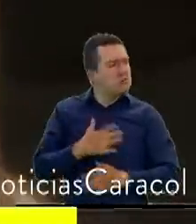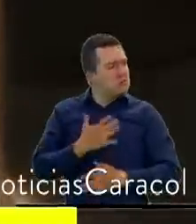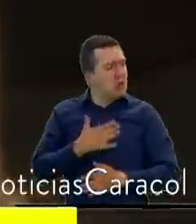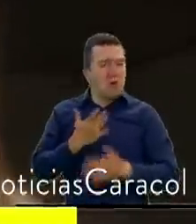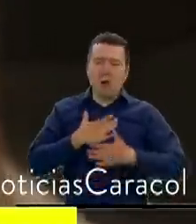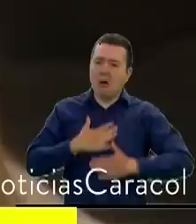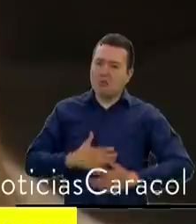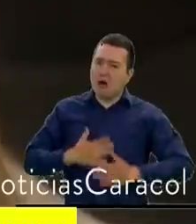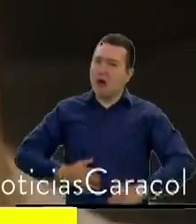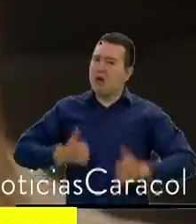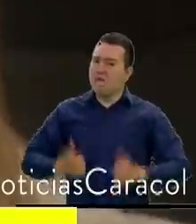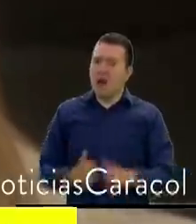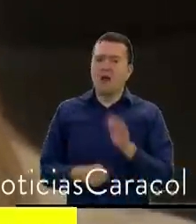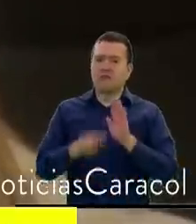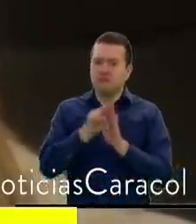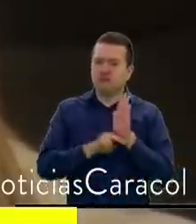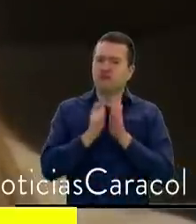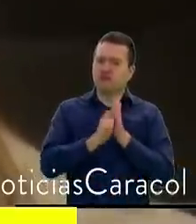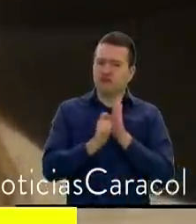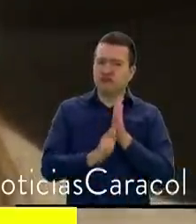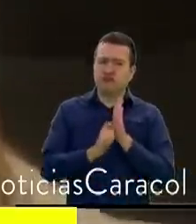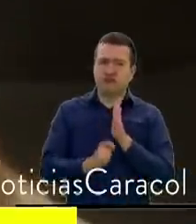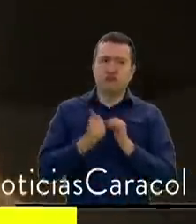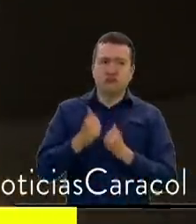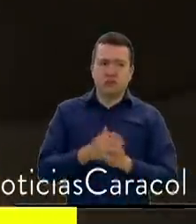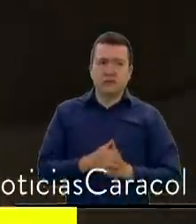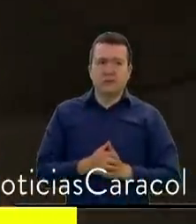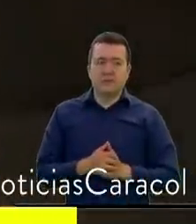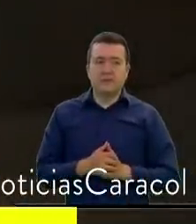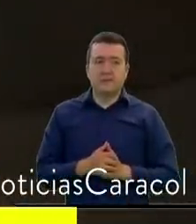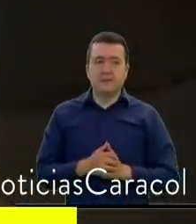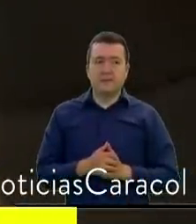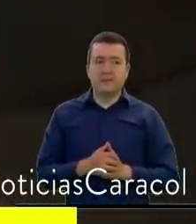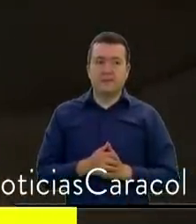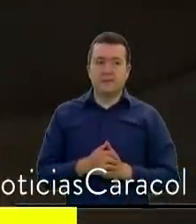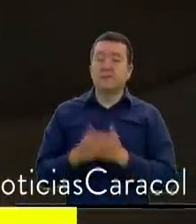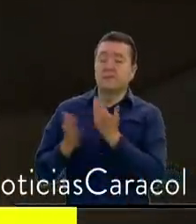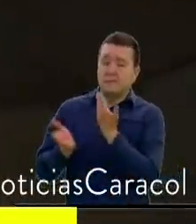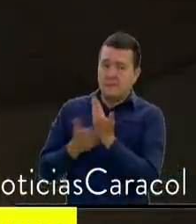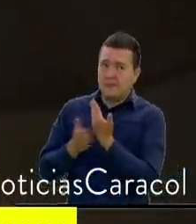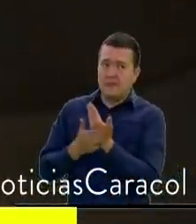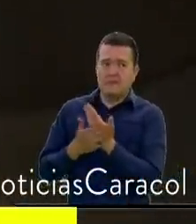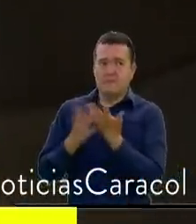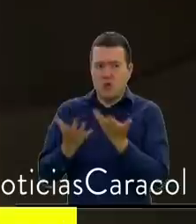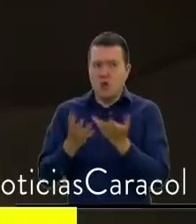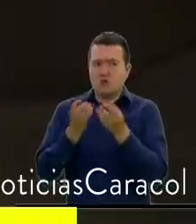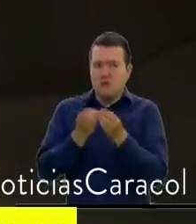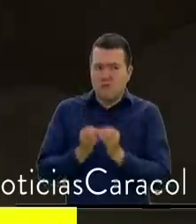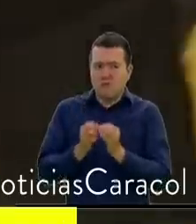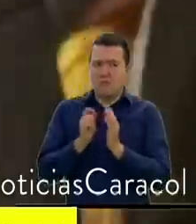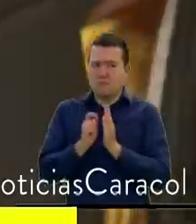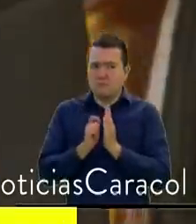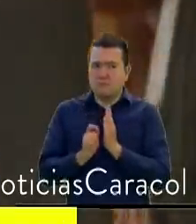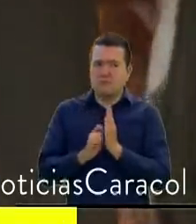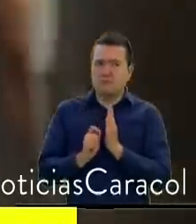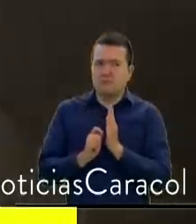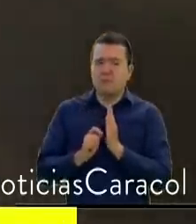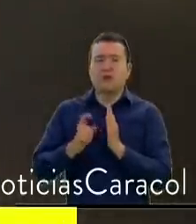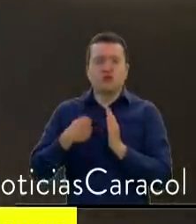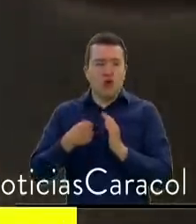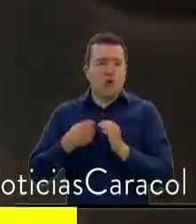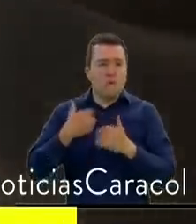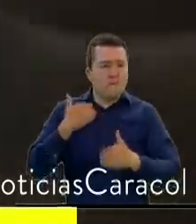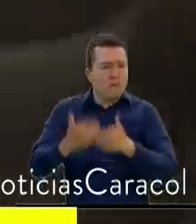La experiencia de viajar en el primer vuelo es demasiado diferente. Se están cumpliendo con todos los protocolos de